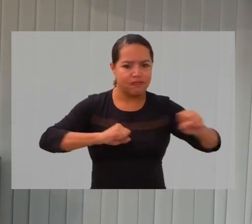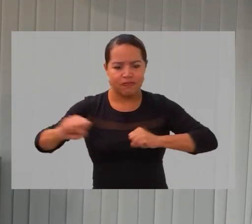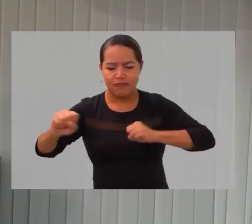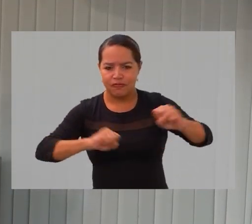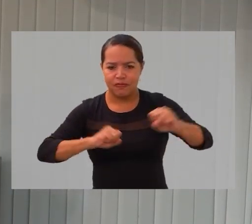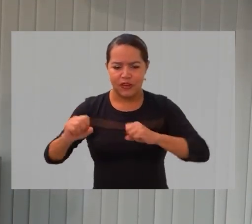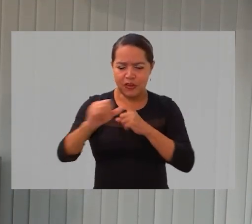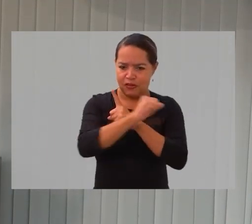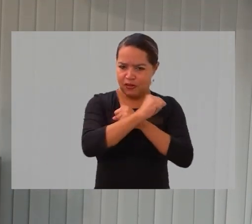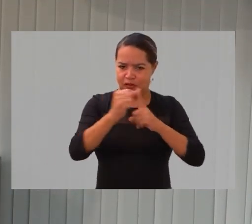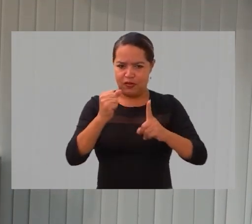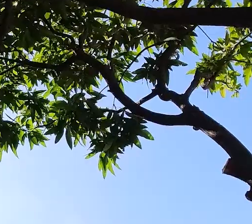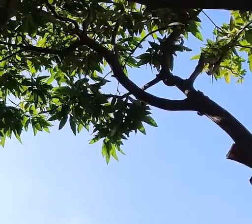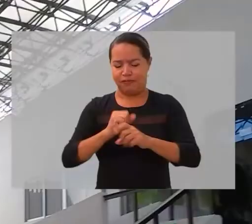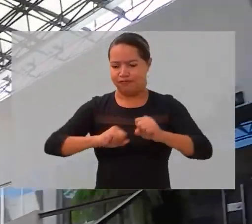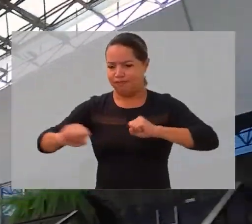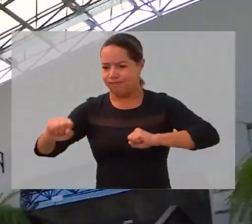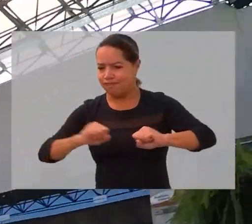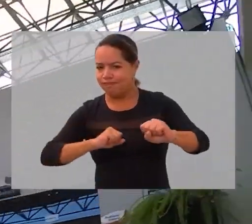administrativa y social.